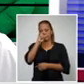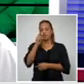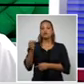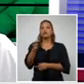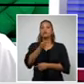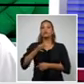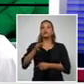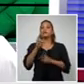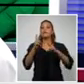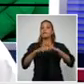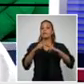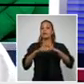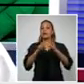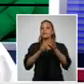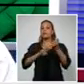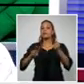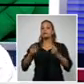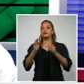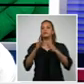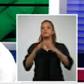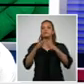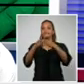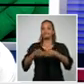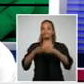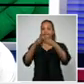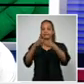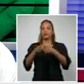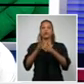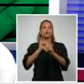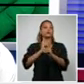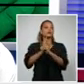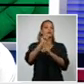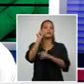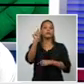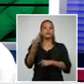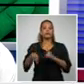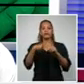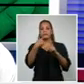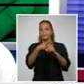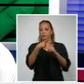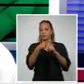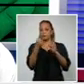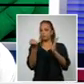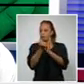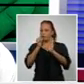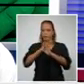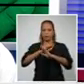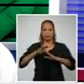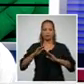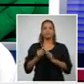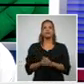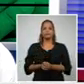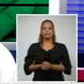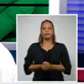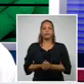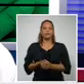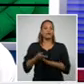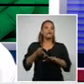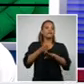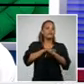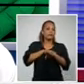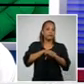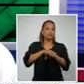Granma, contacto de un caso positivo ya diagnosticado, que como antecedente